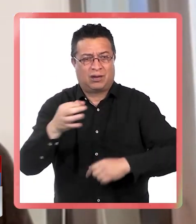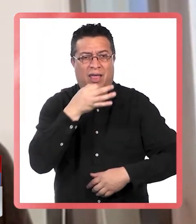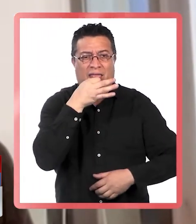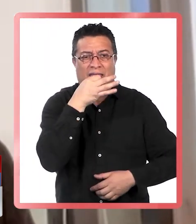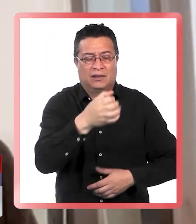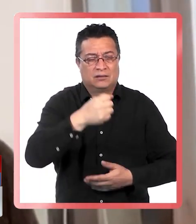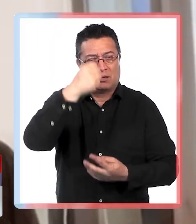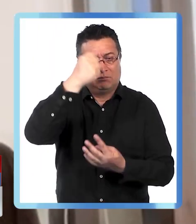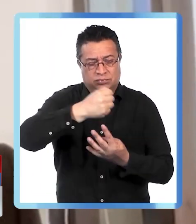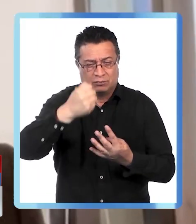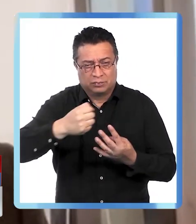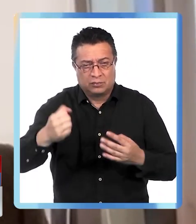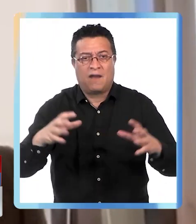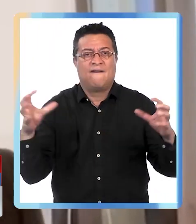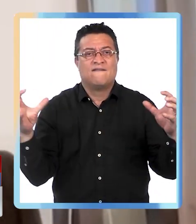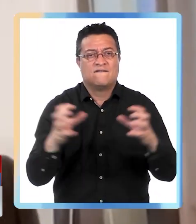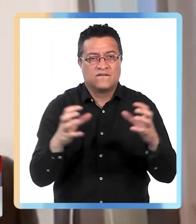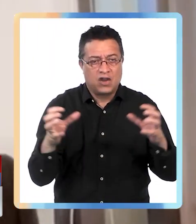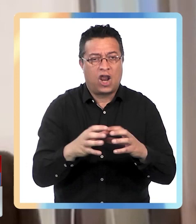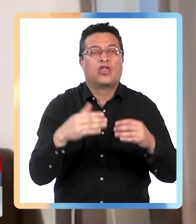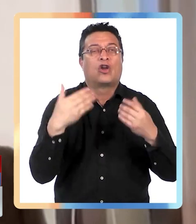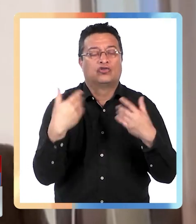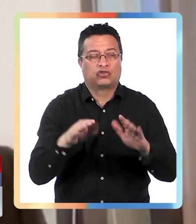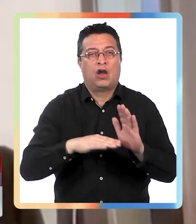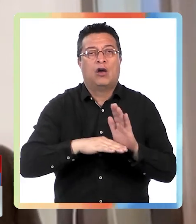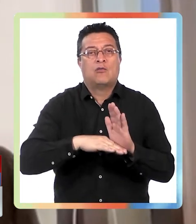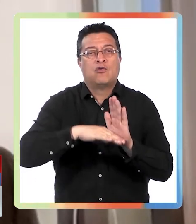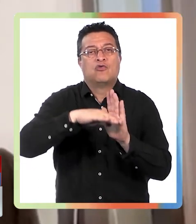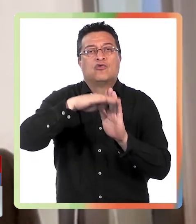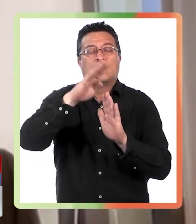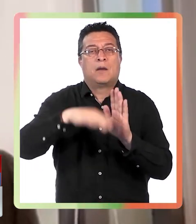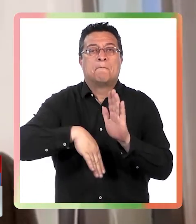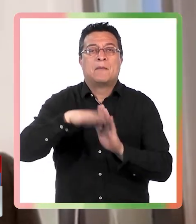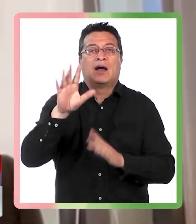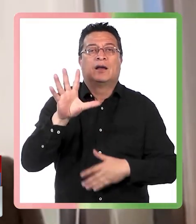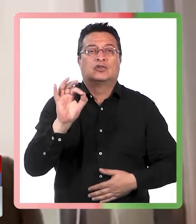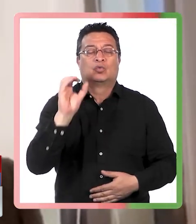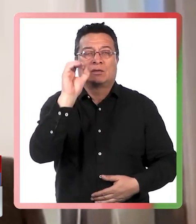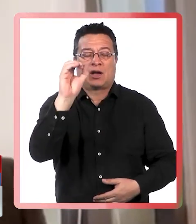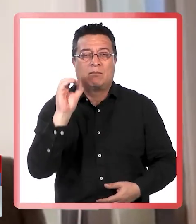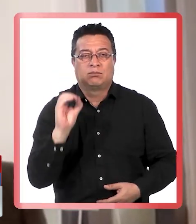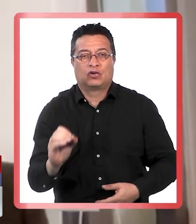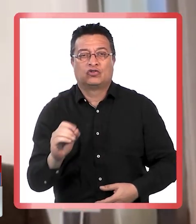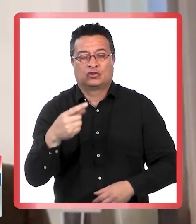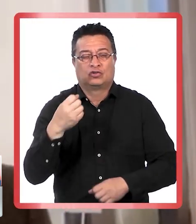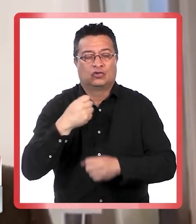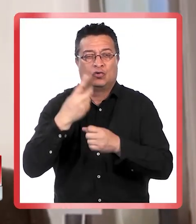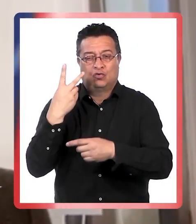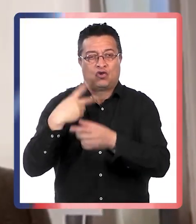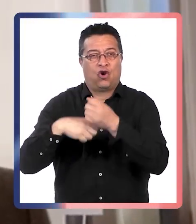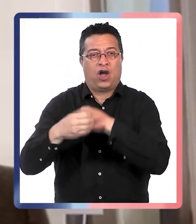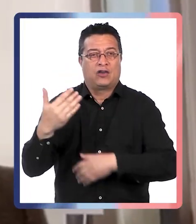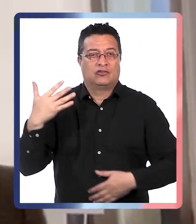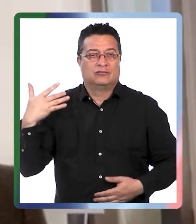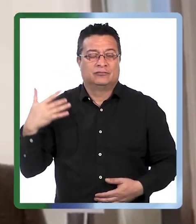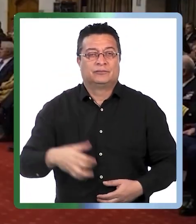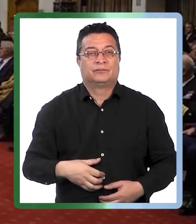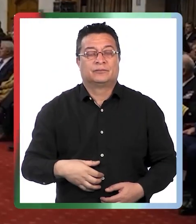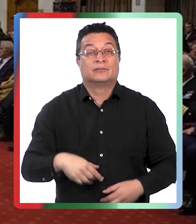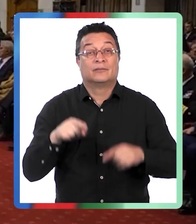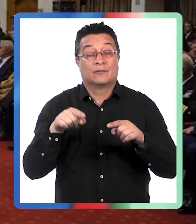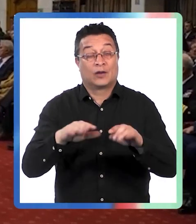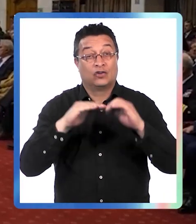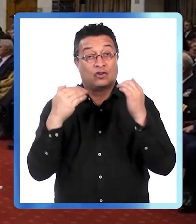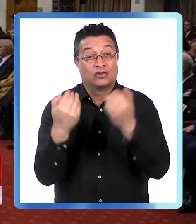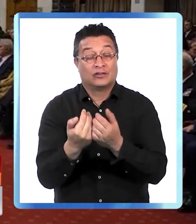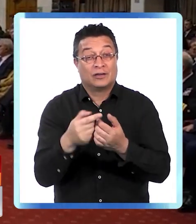índices indican que los homicidios y hechos violentos han aumentado más de un 50% en los últimos 2 años.